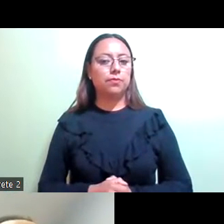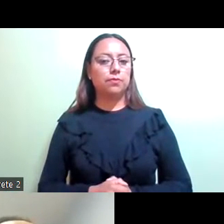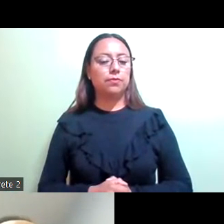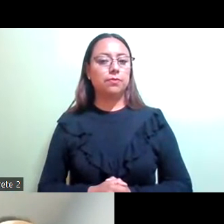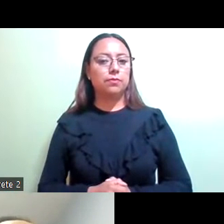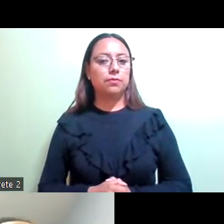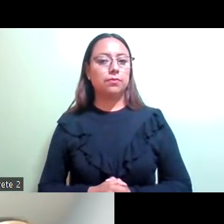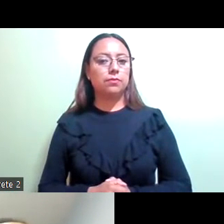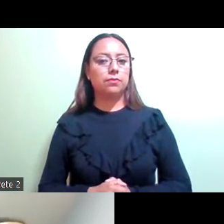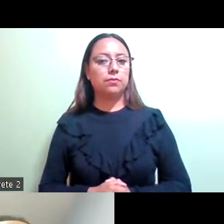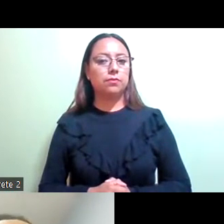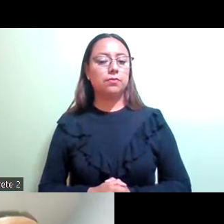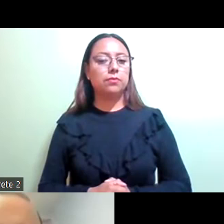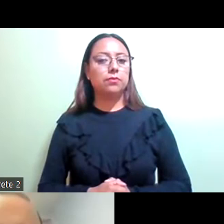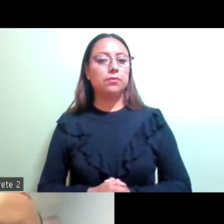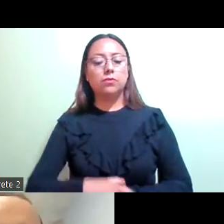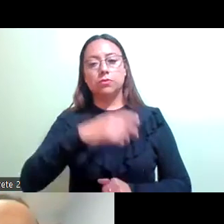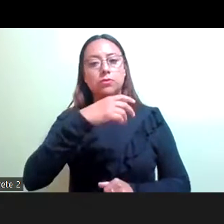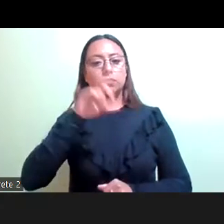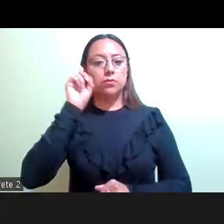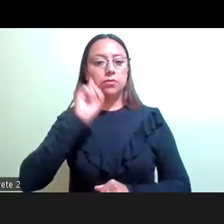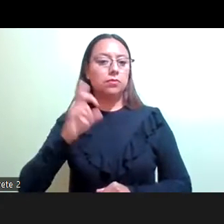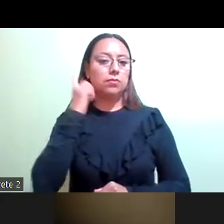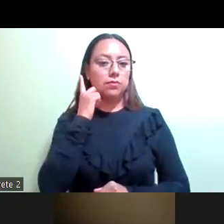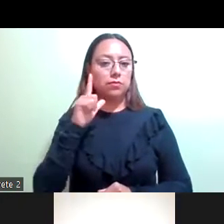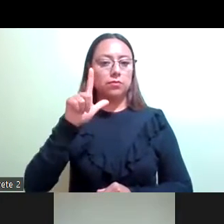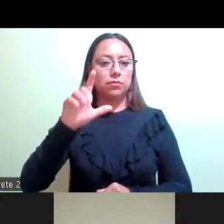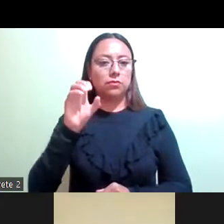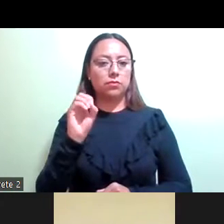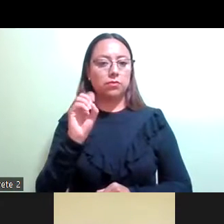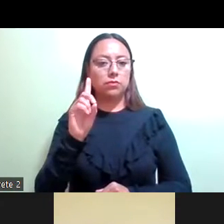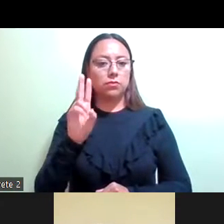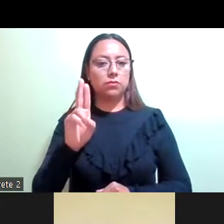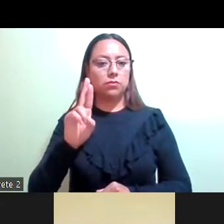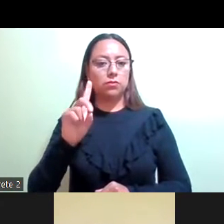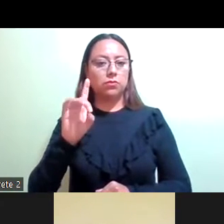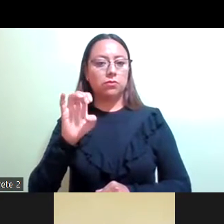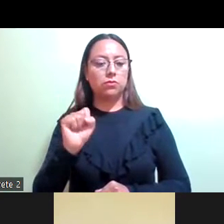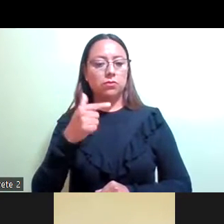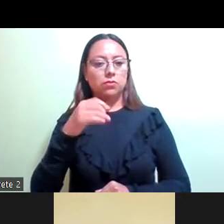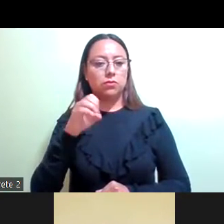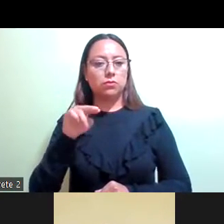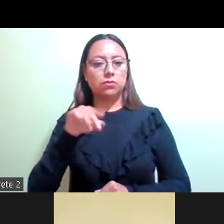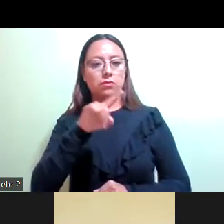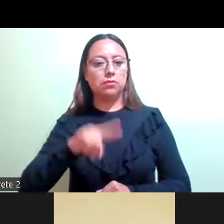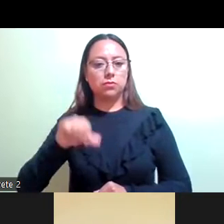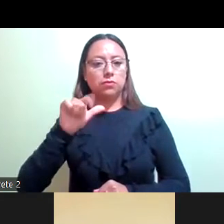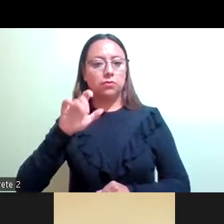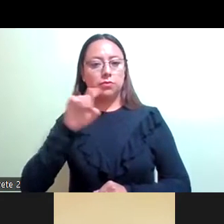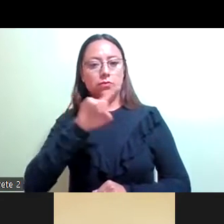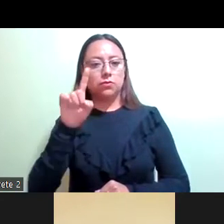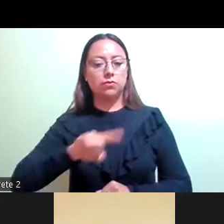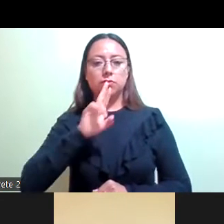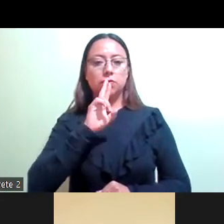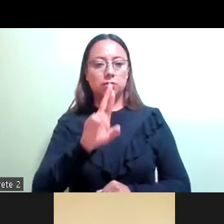No nos escuchó la diputada. Diputada María de Lourdes, la de la voz, María de Lourdes González, a favor.